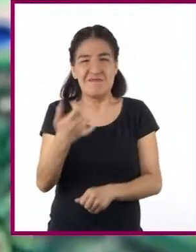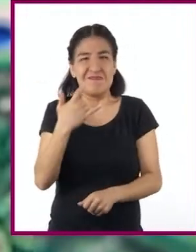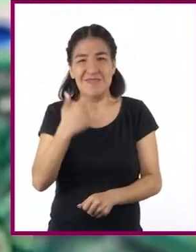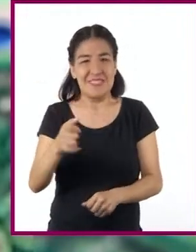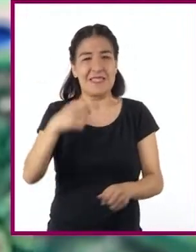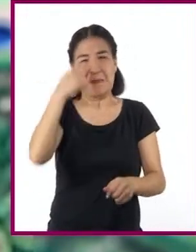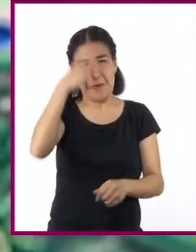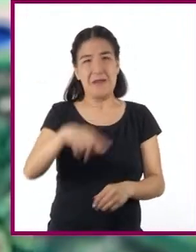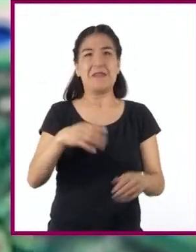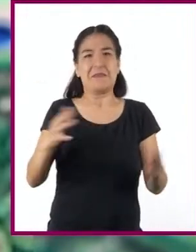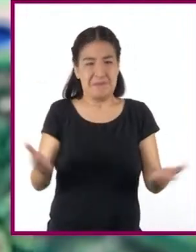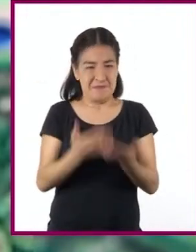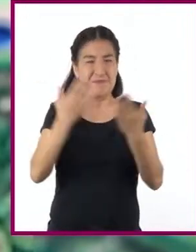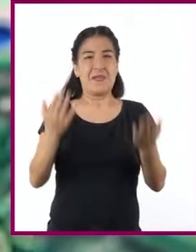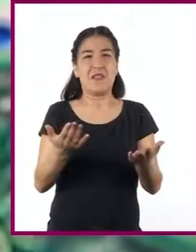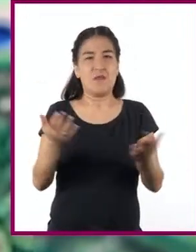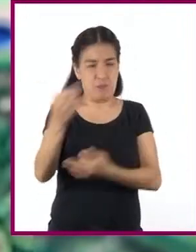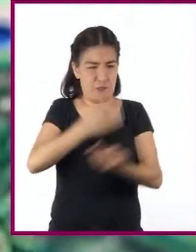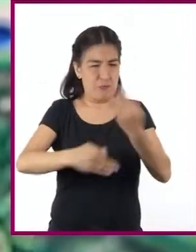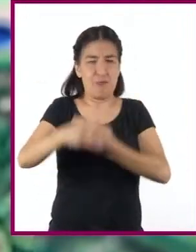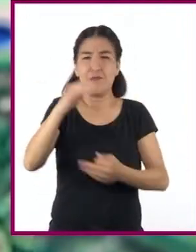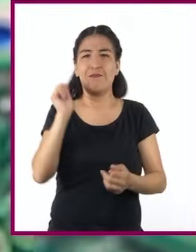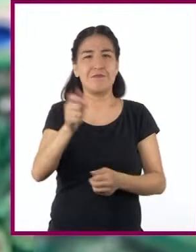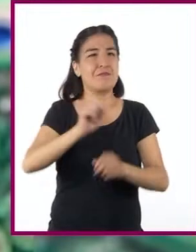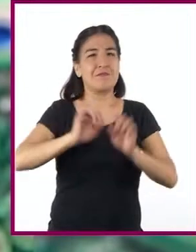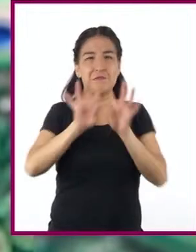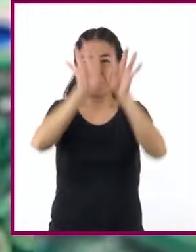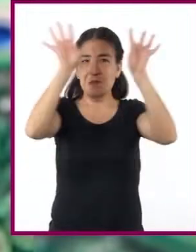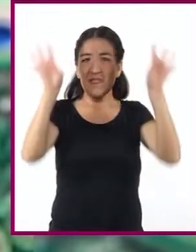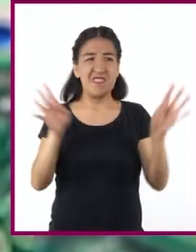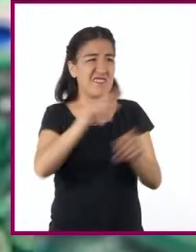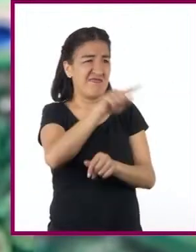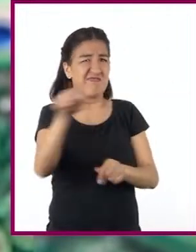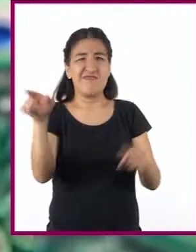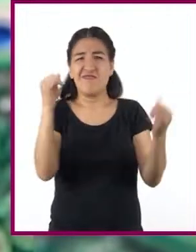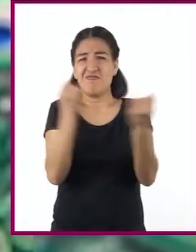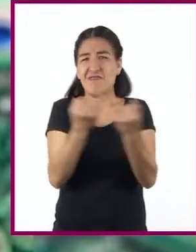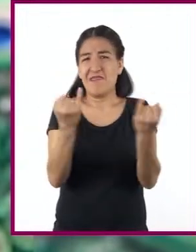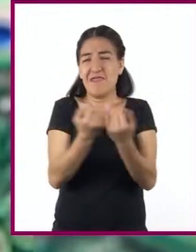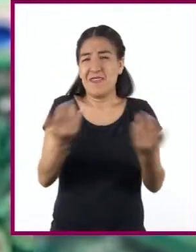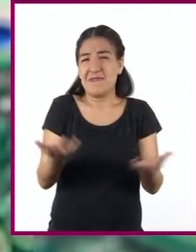sobresalir tanto si todas las hembras de mi especie se ven iguales.